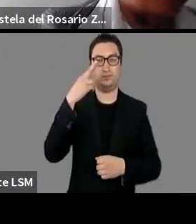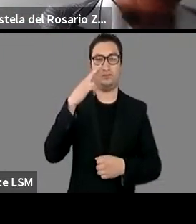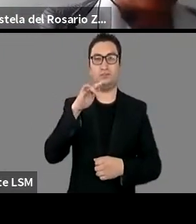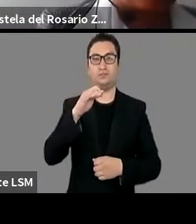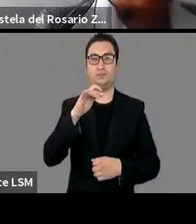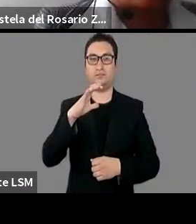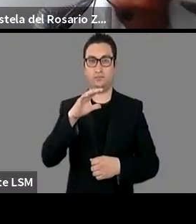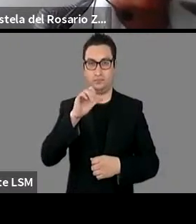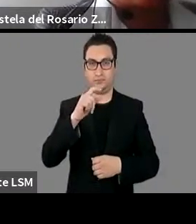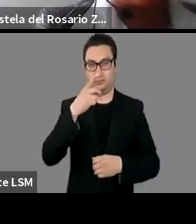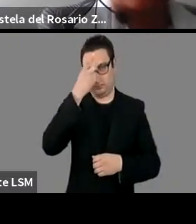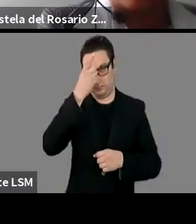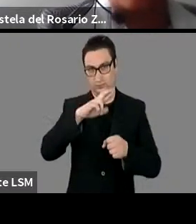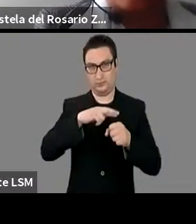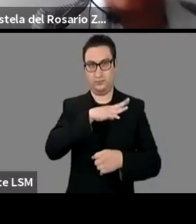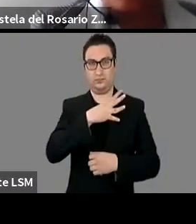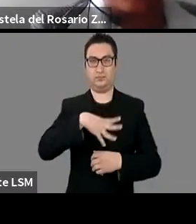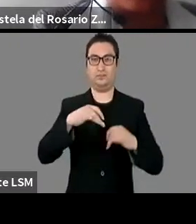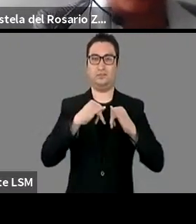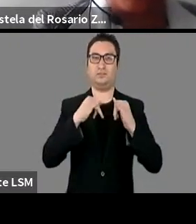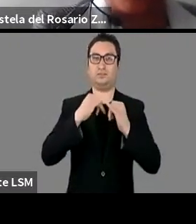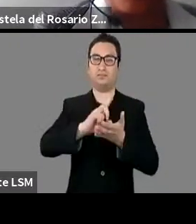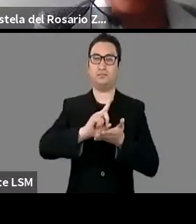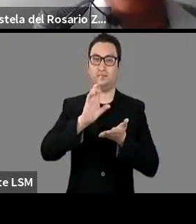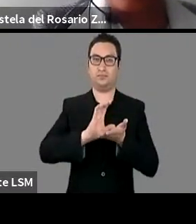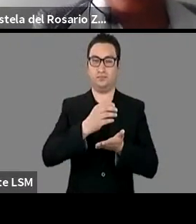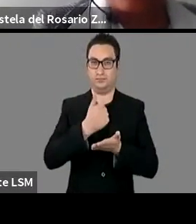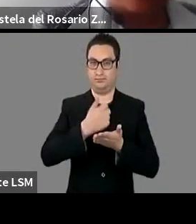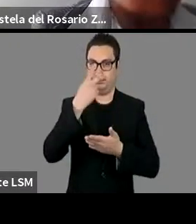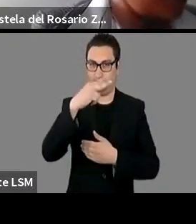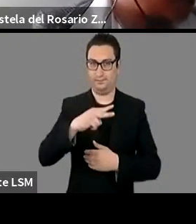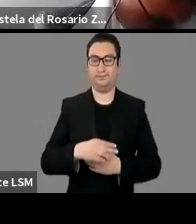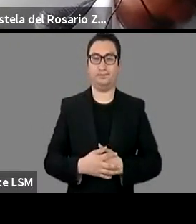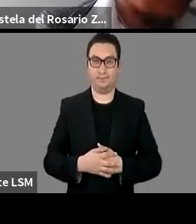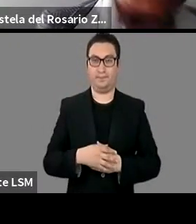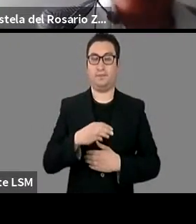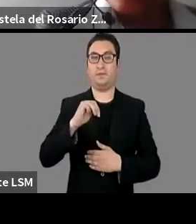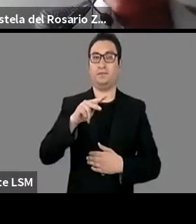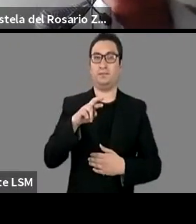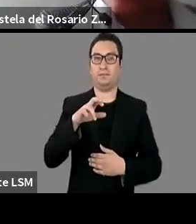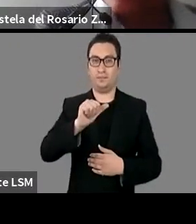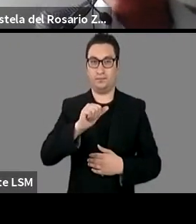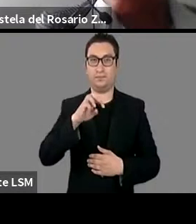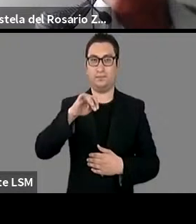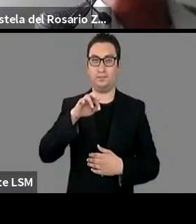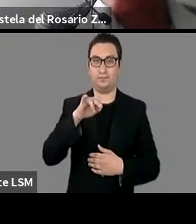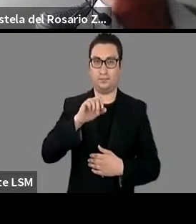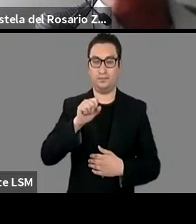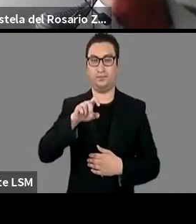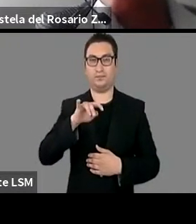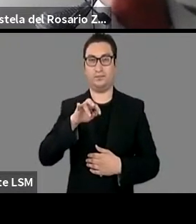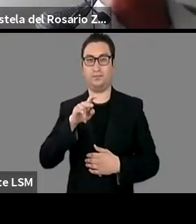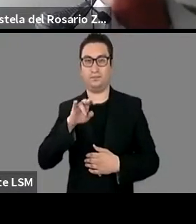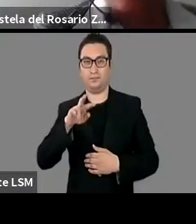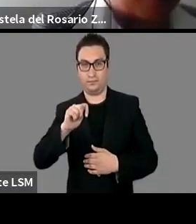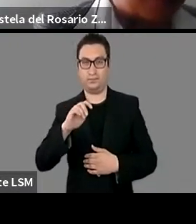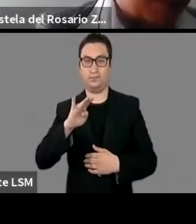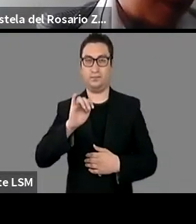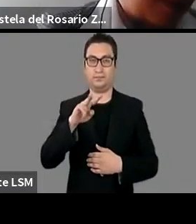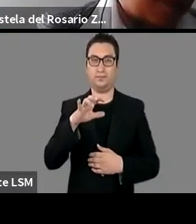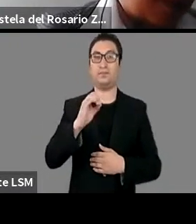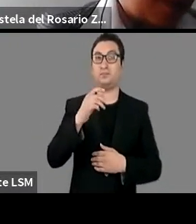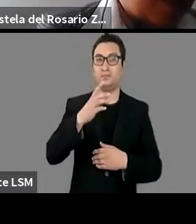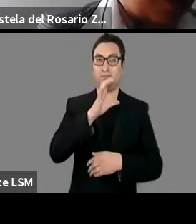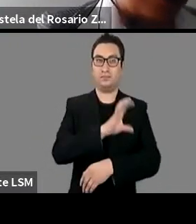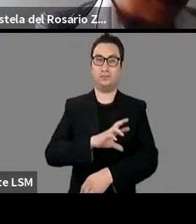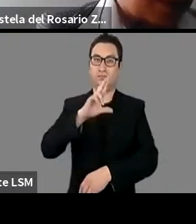del Instituto de las Personas con Discapacidad de la Ciudad de México, y la maestra María Sirven Bravo Aguja, coordinadora institucional